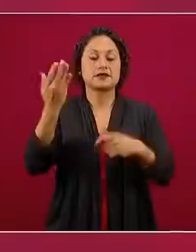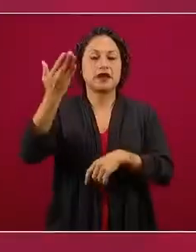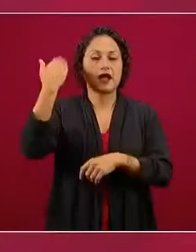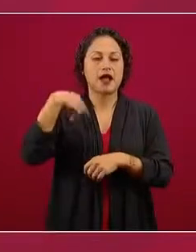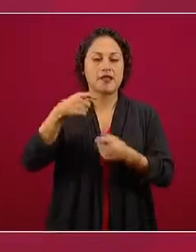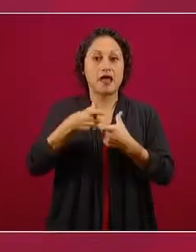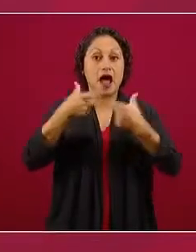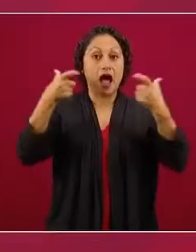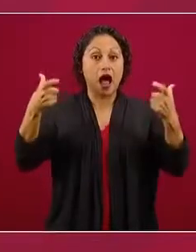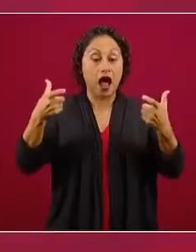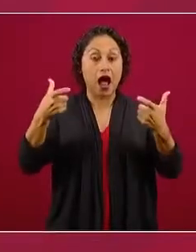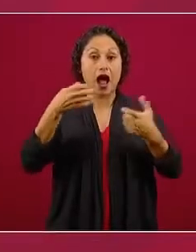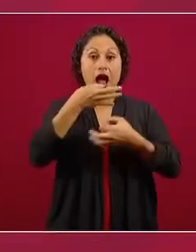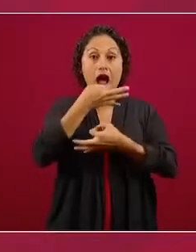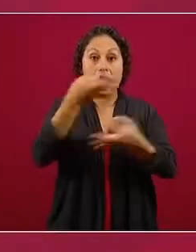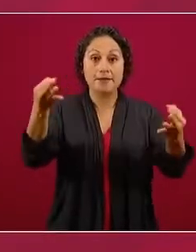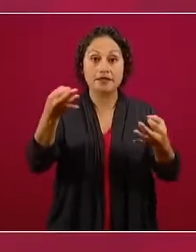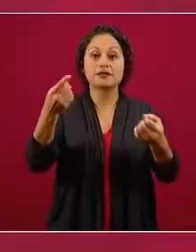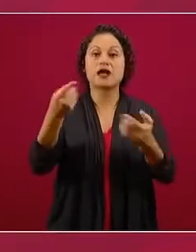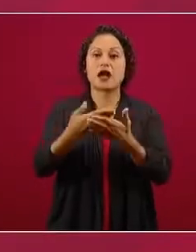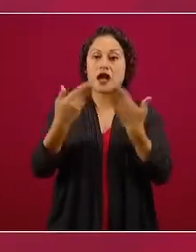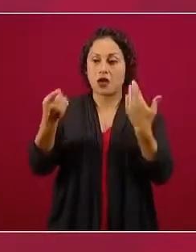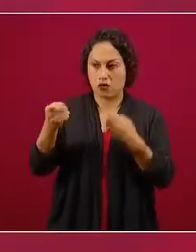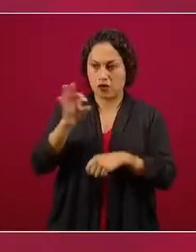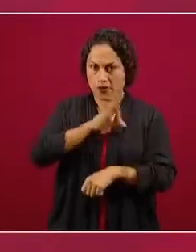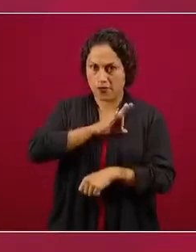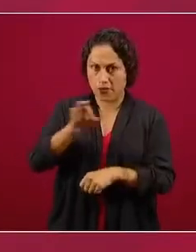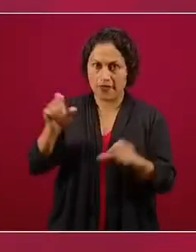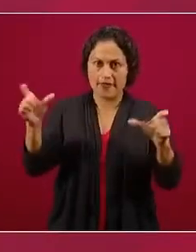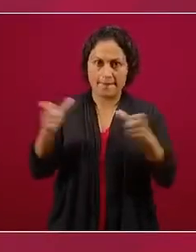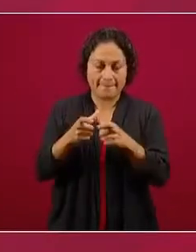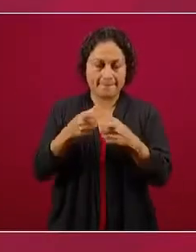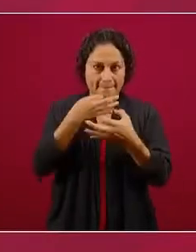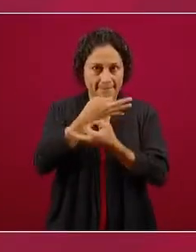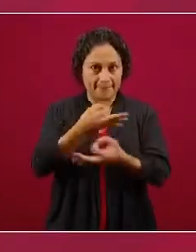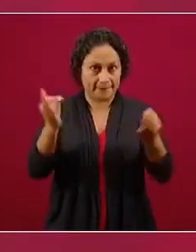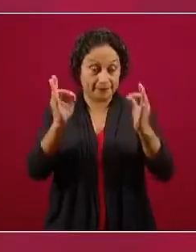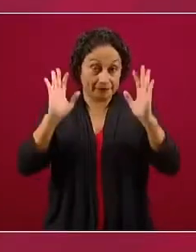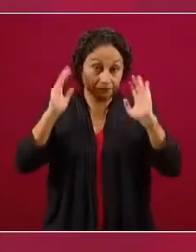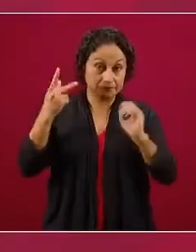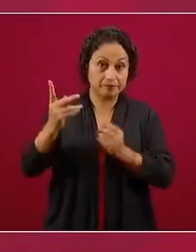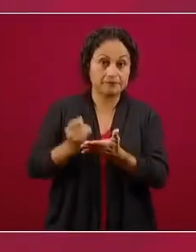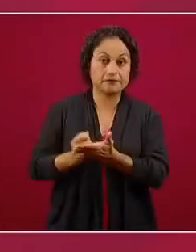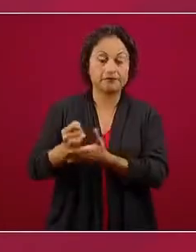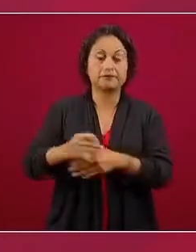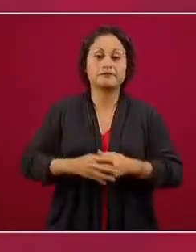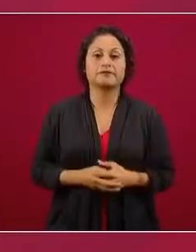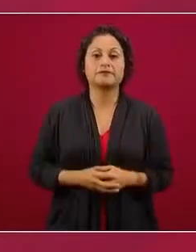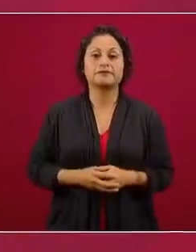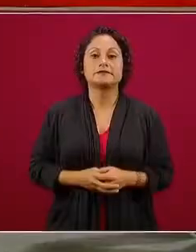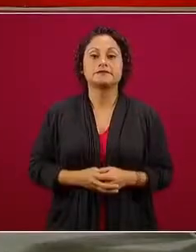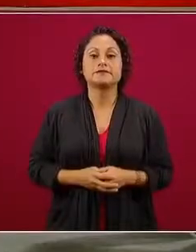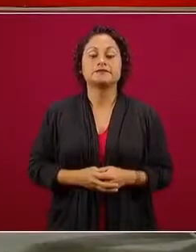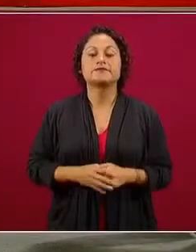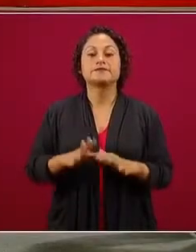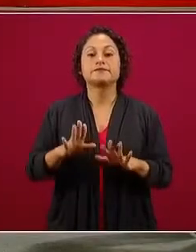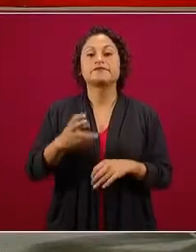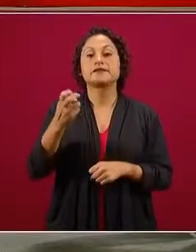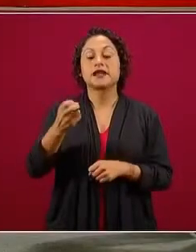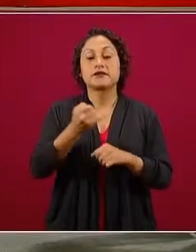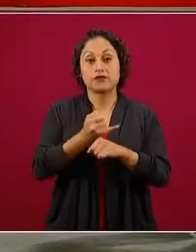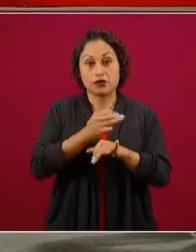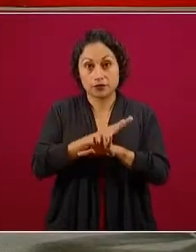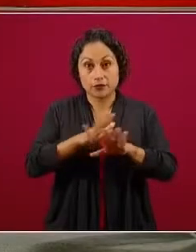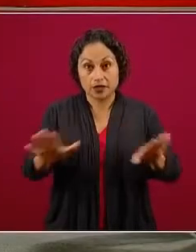decirles lo que pongan, ellos lo decidirán. Y el segundo tema tiene que ver precisamente con esto del manejo de la información, cuál